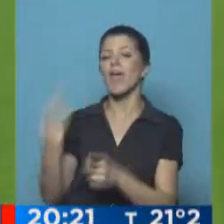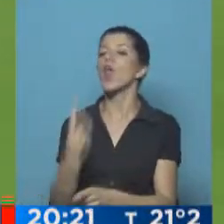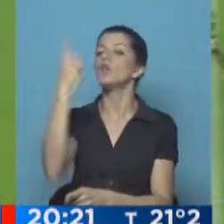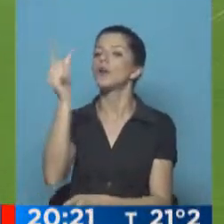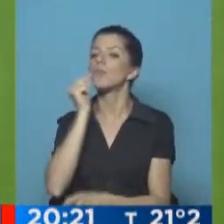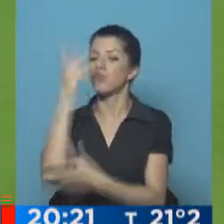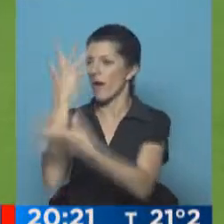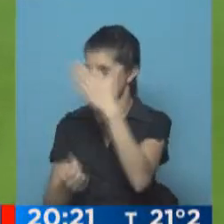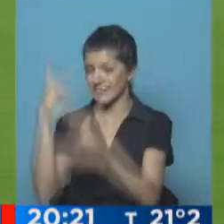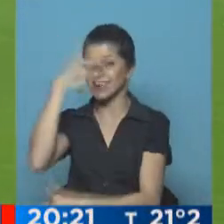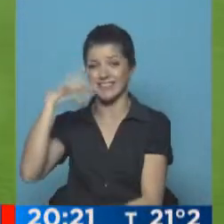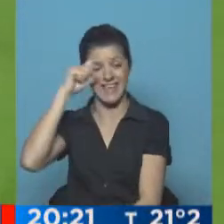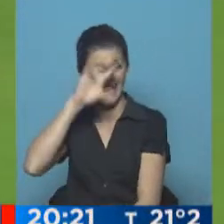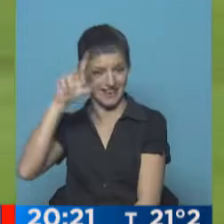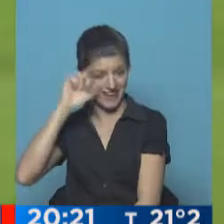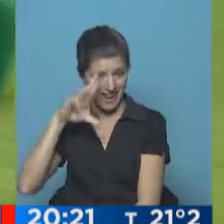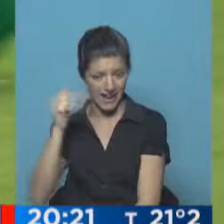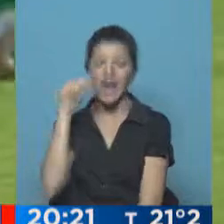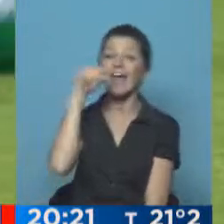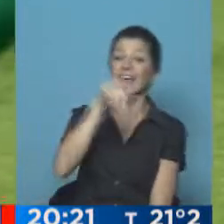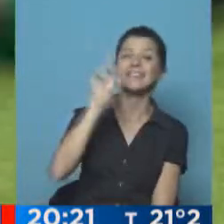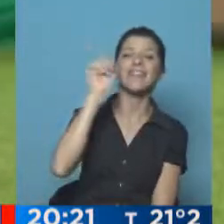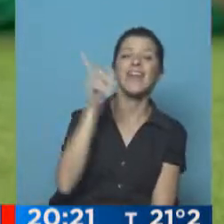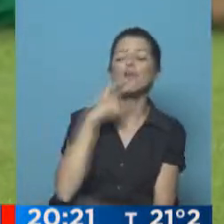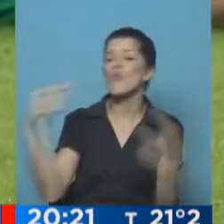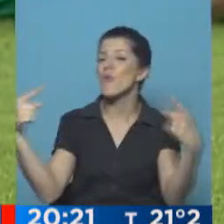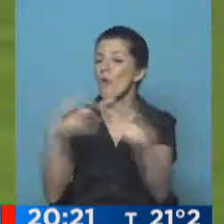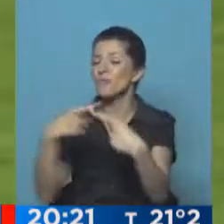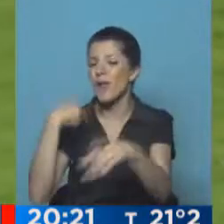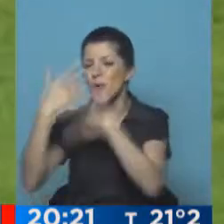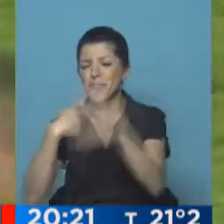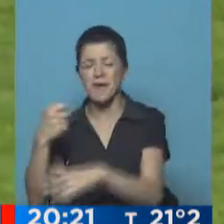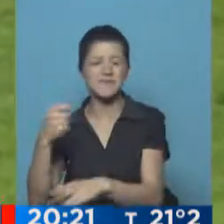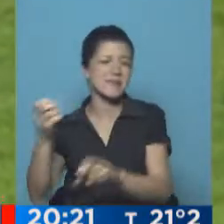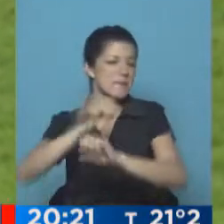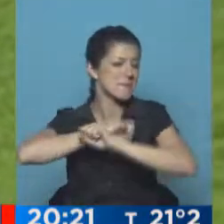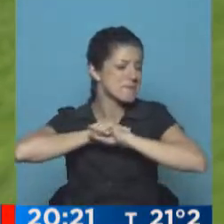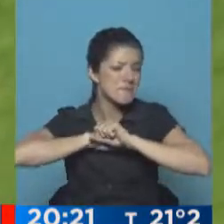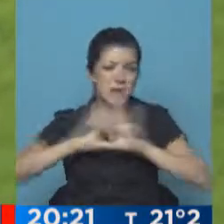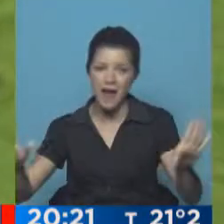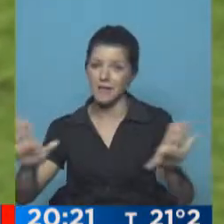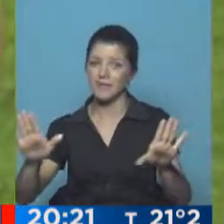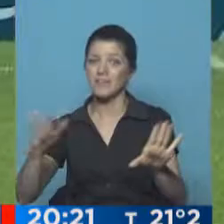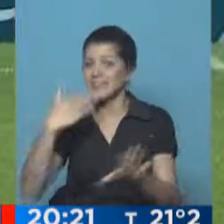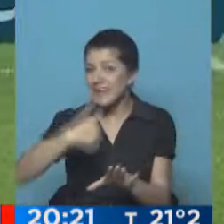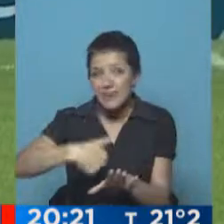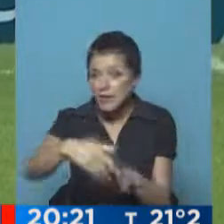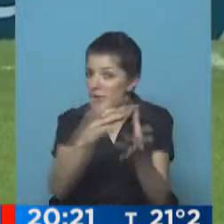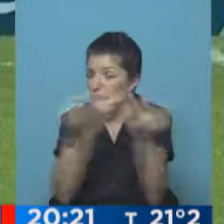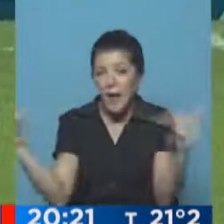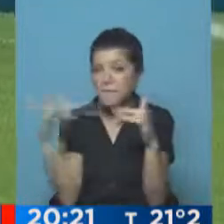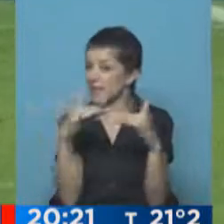¿no? Sí, sí. El de Araujo de Lanús a Cuero de Banfield. Oh. Tremendo, tremendo. Se terminaba el partido,